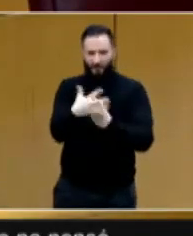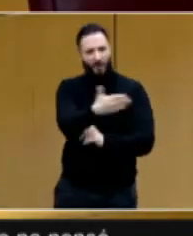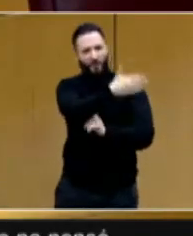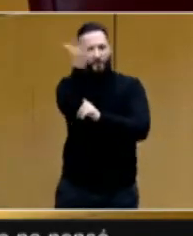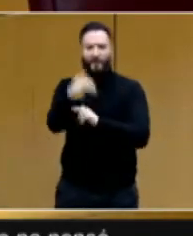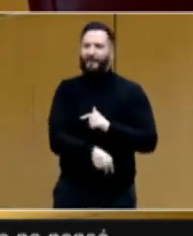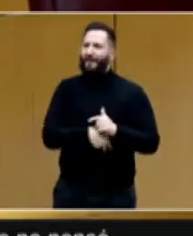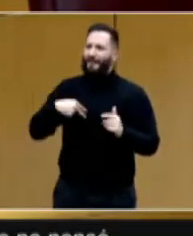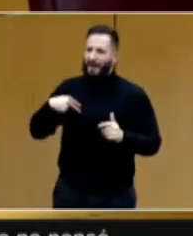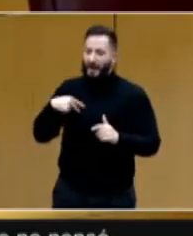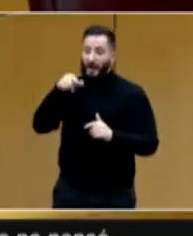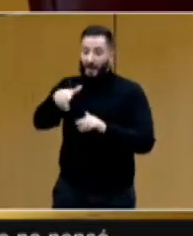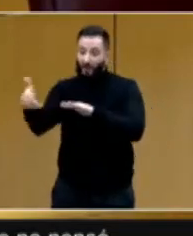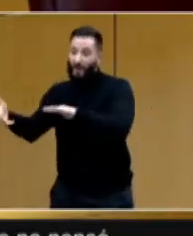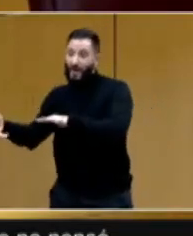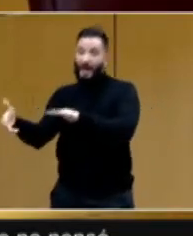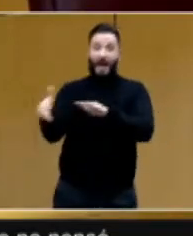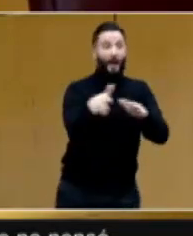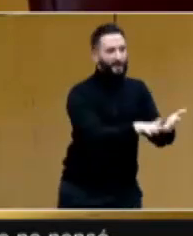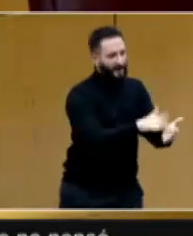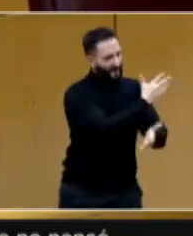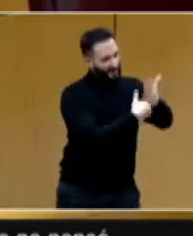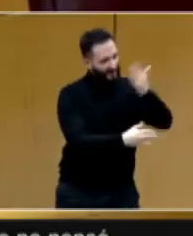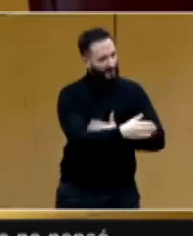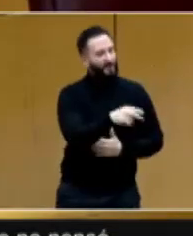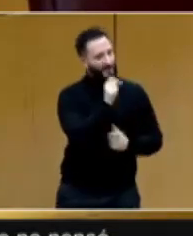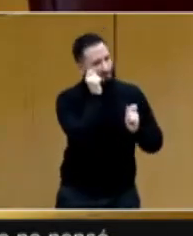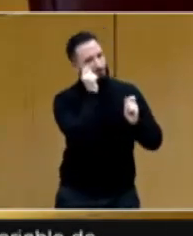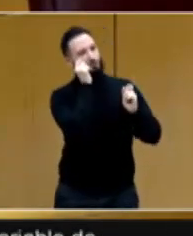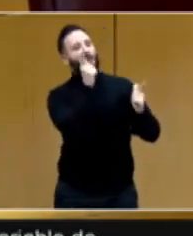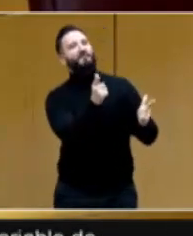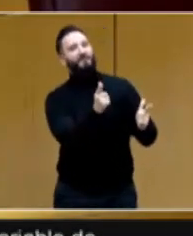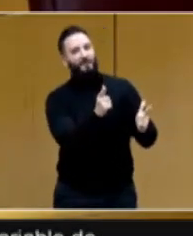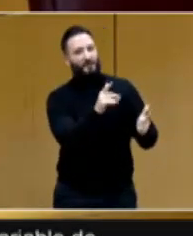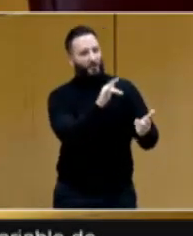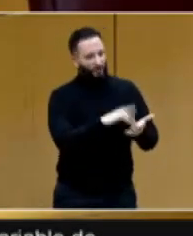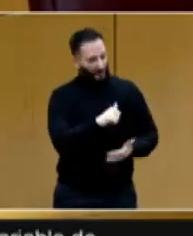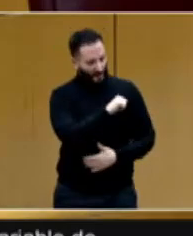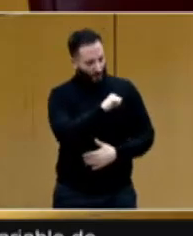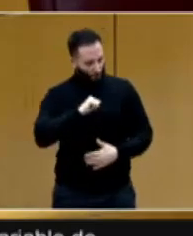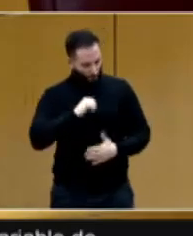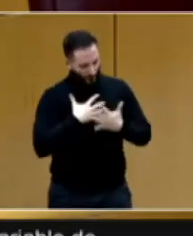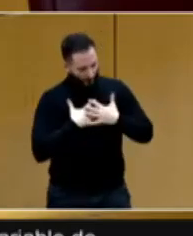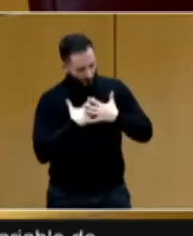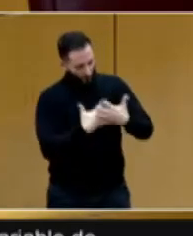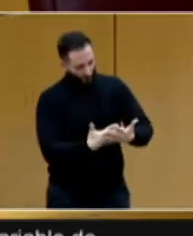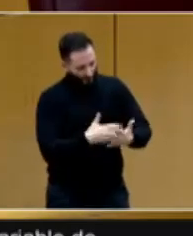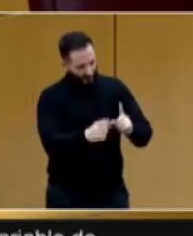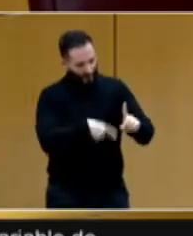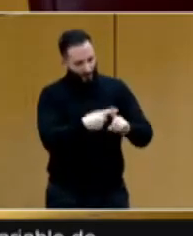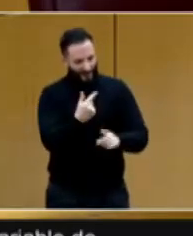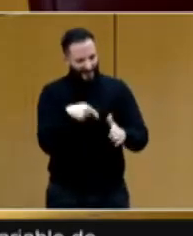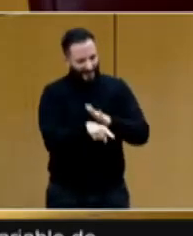esas mismas reglas generales las aplica al mundo de la discapacidad es fácil verlo distingo la autonomía de la voluntad y la protección patrimonial